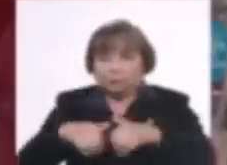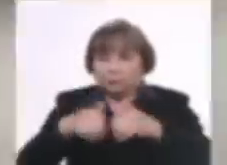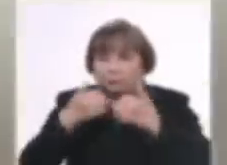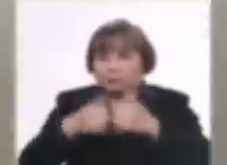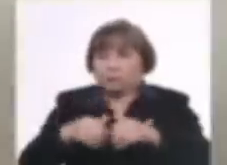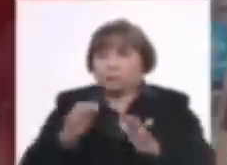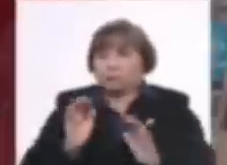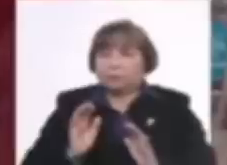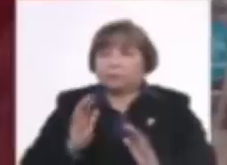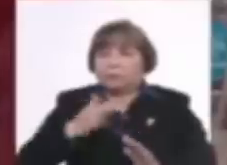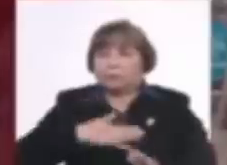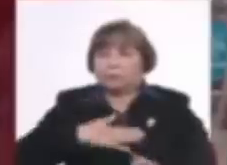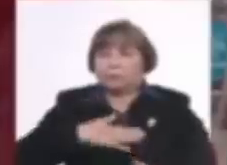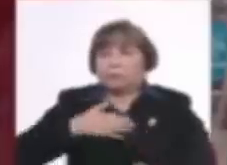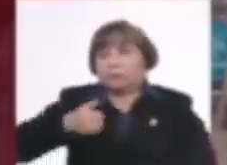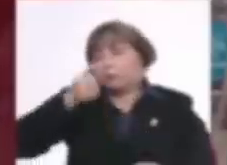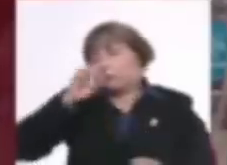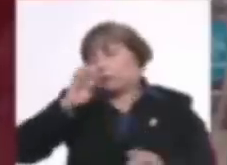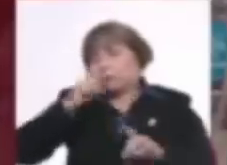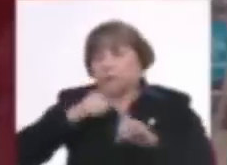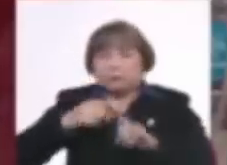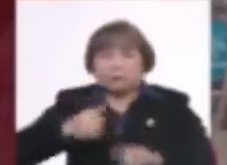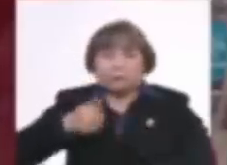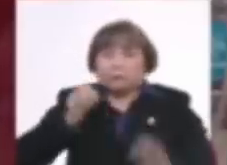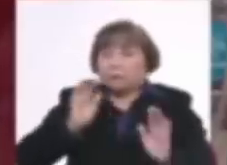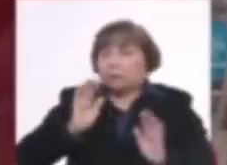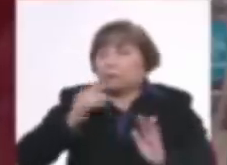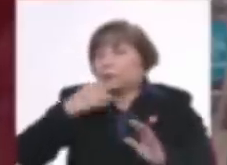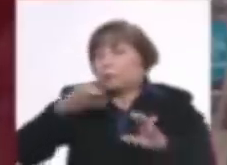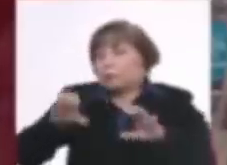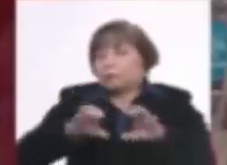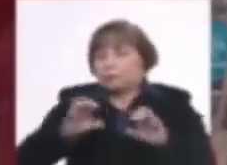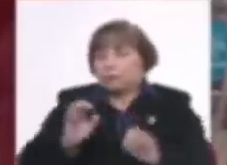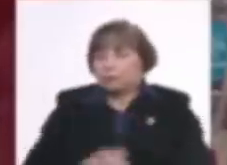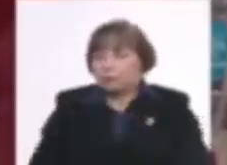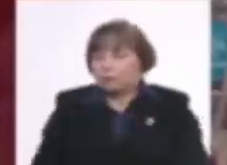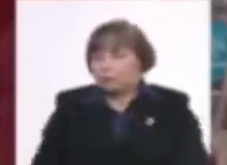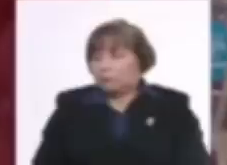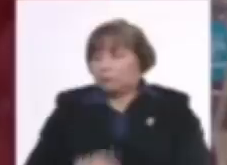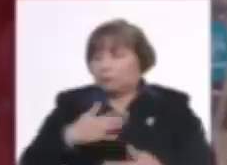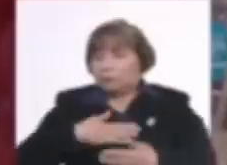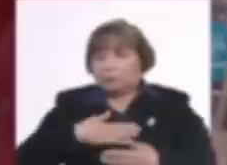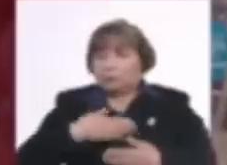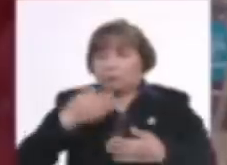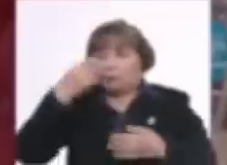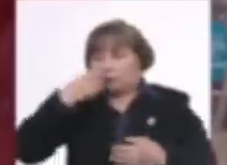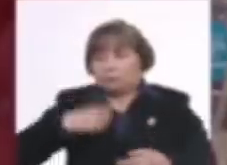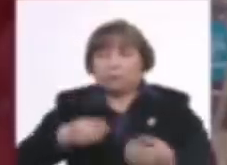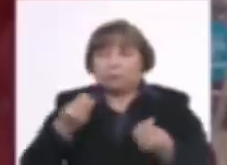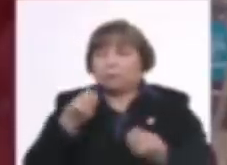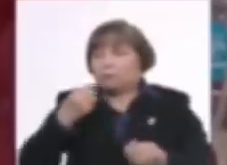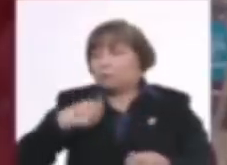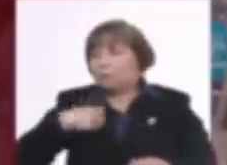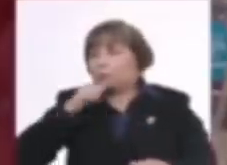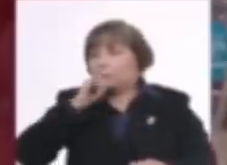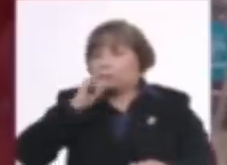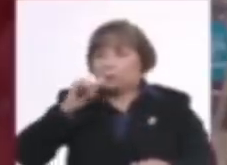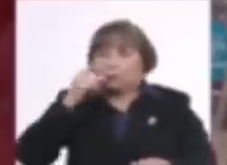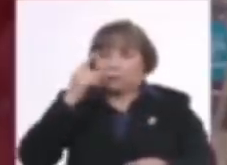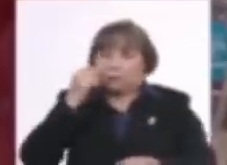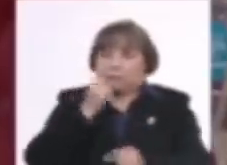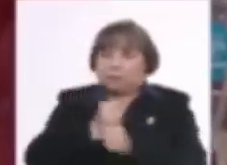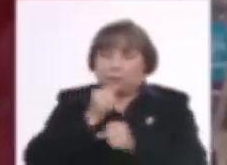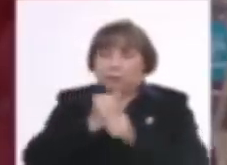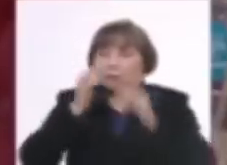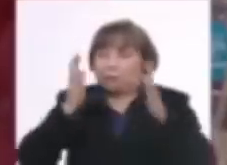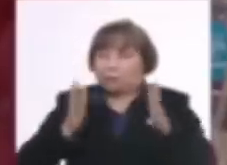empresa de mi jefe o ex jefe haga, no me incumbe, porque yo soy una